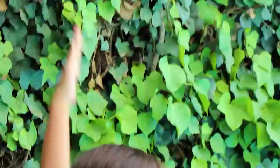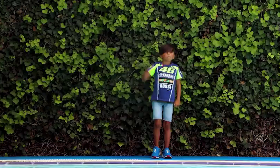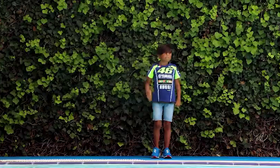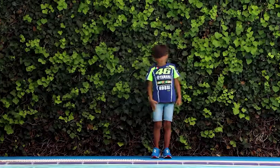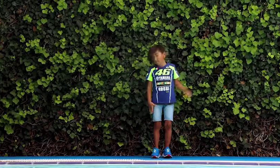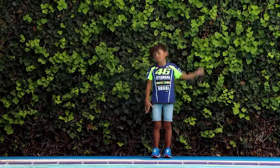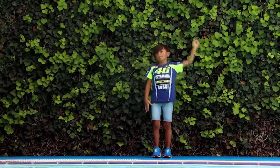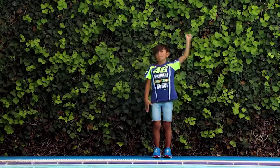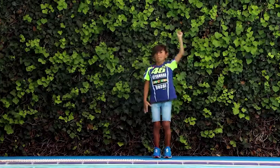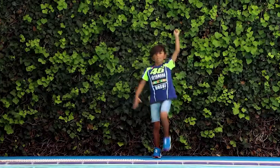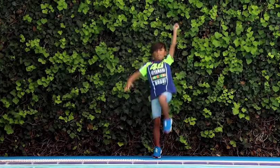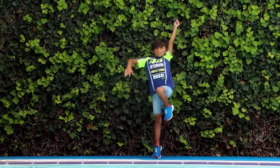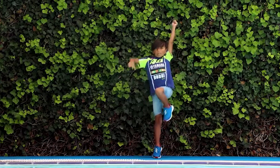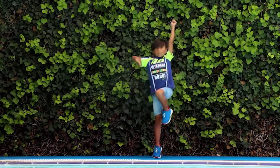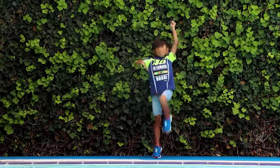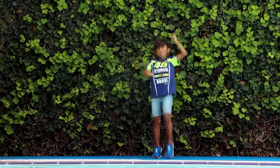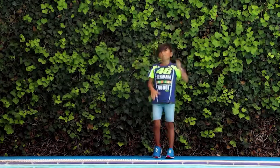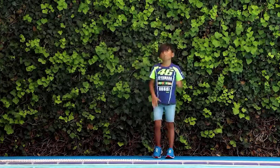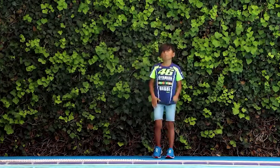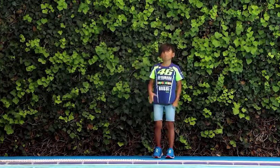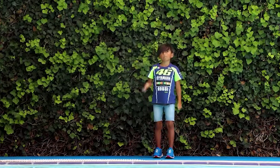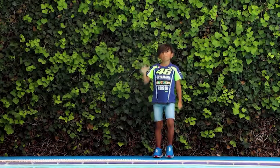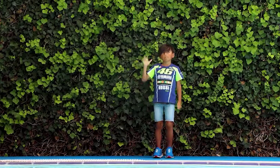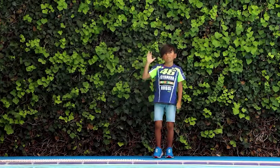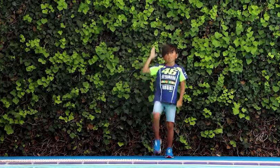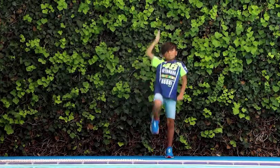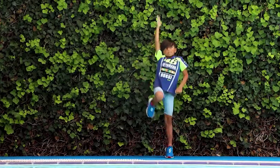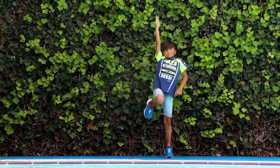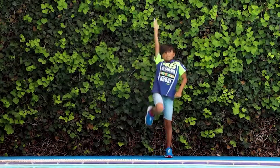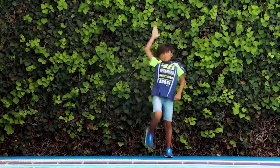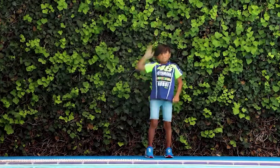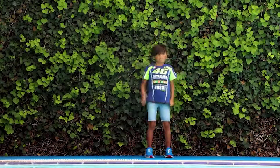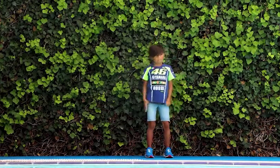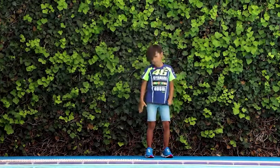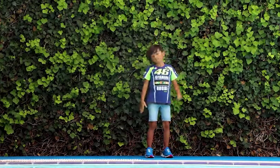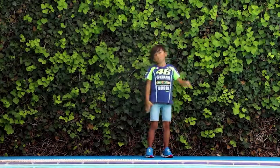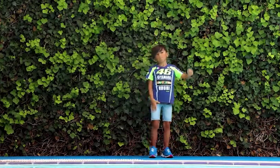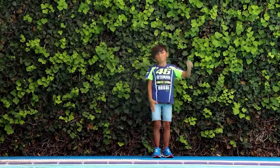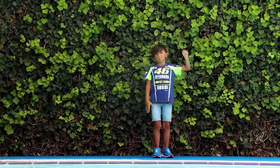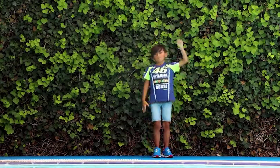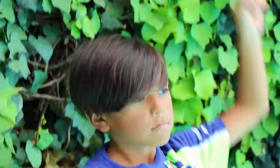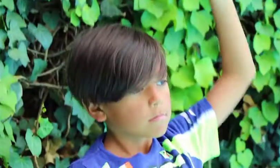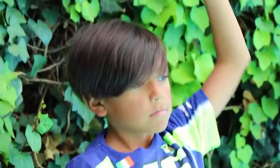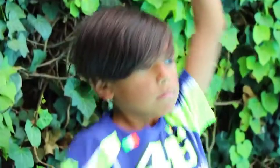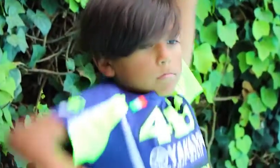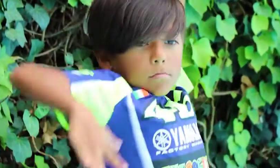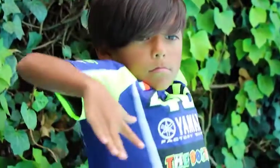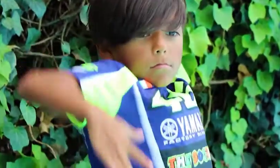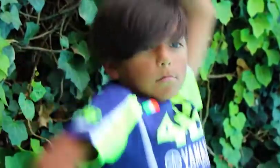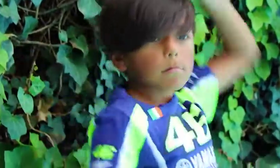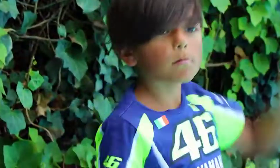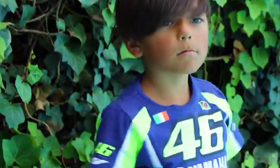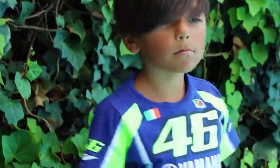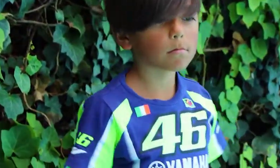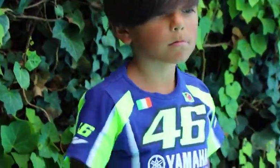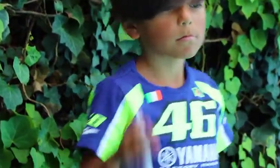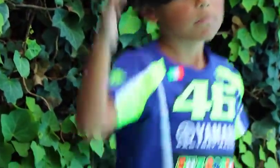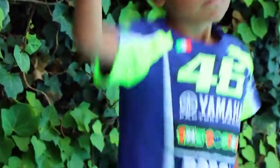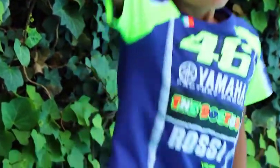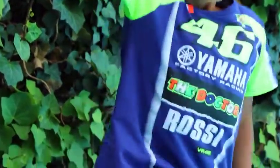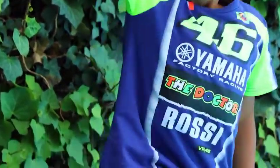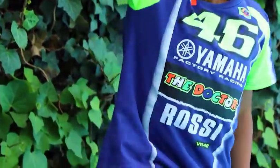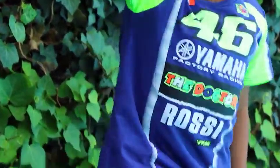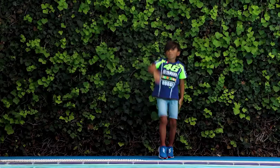Haz una coordinación. No se preocupen. Trata de mantener un poco el equilibrio,